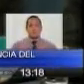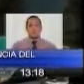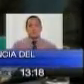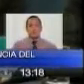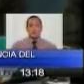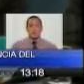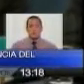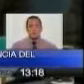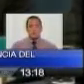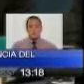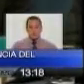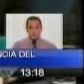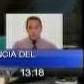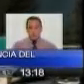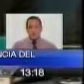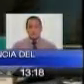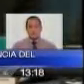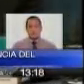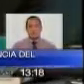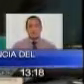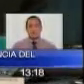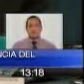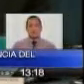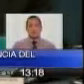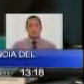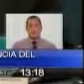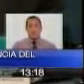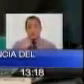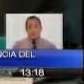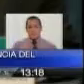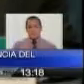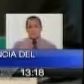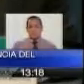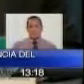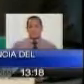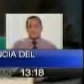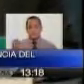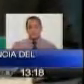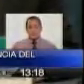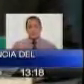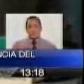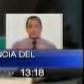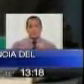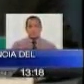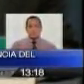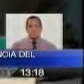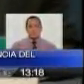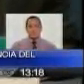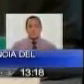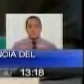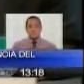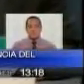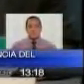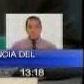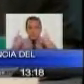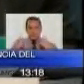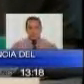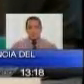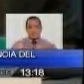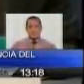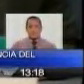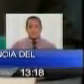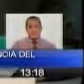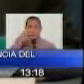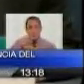Estado sobre el particular. Conjuntamente con el doctor Cateriano, se articuló la estrategia, los